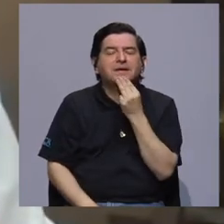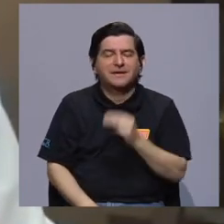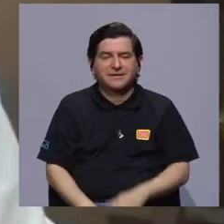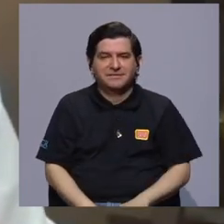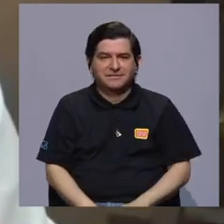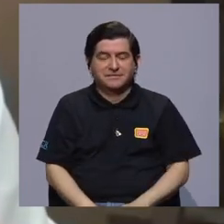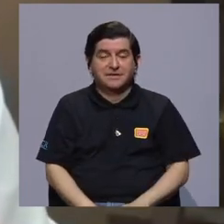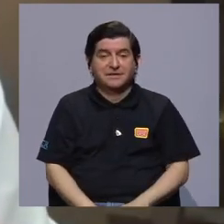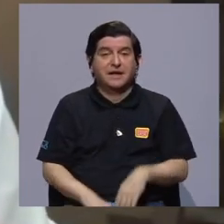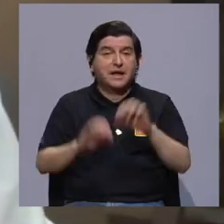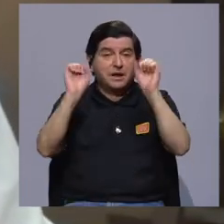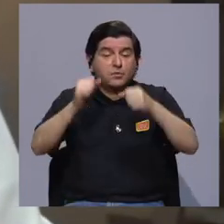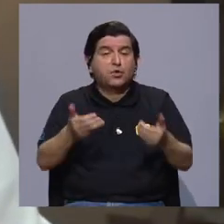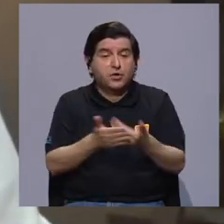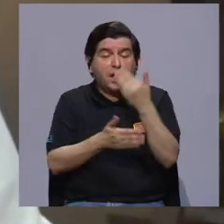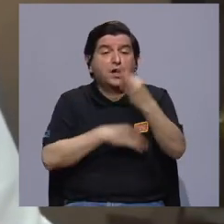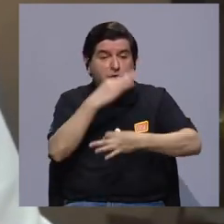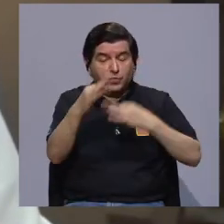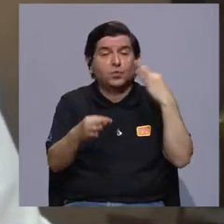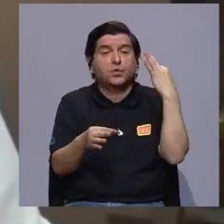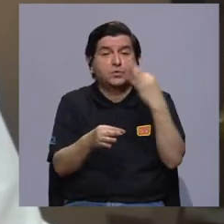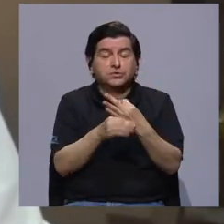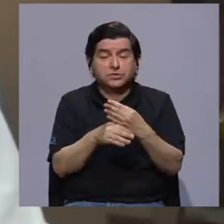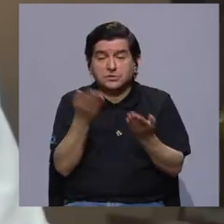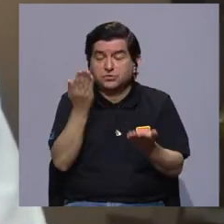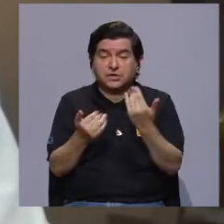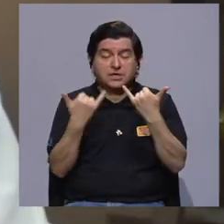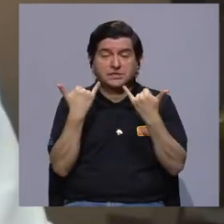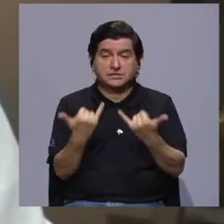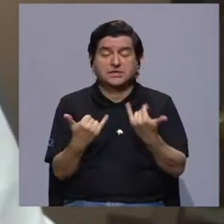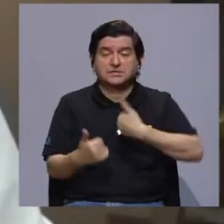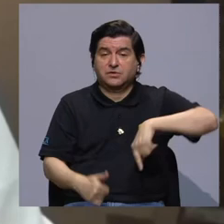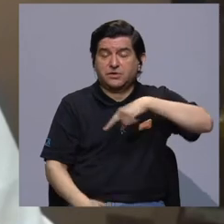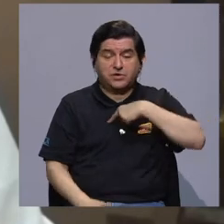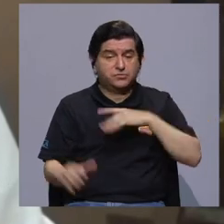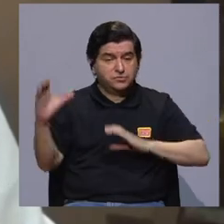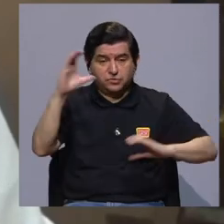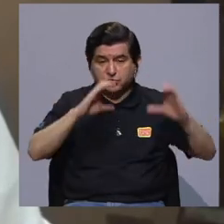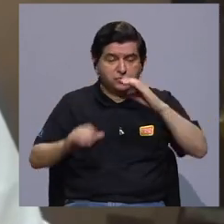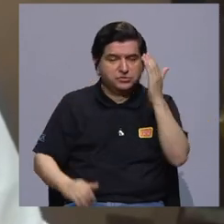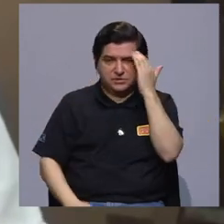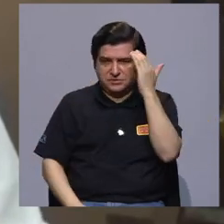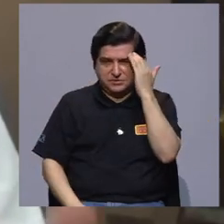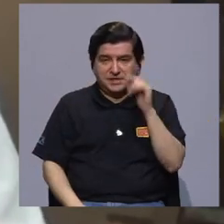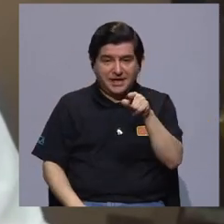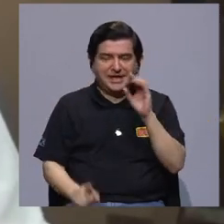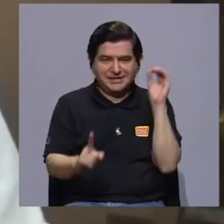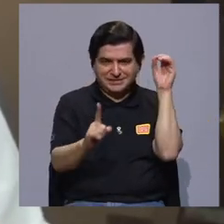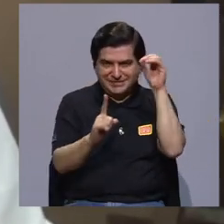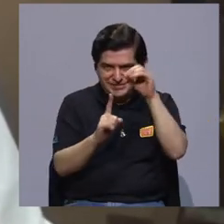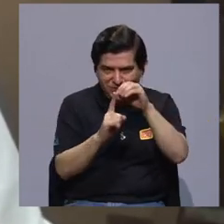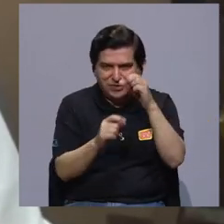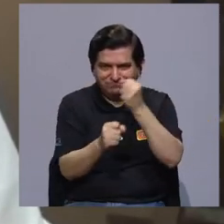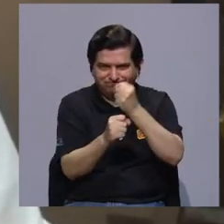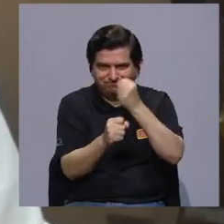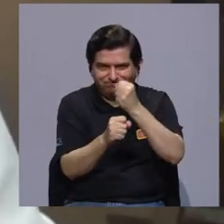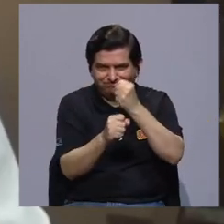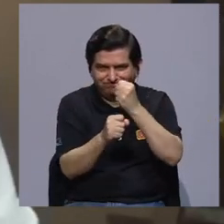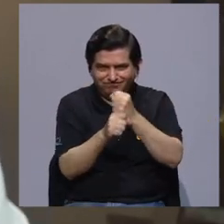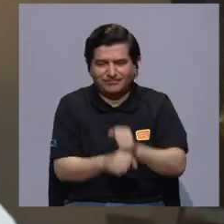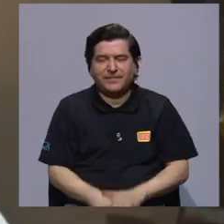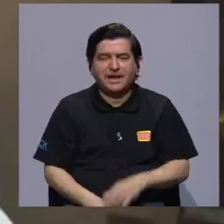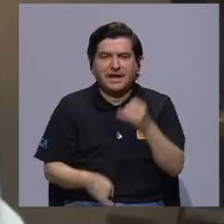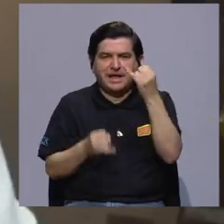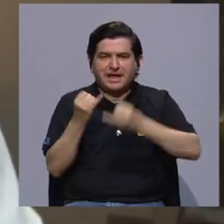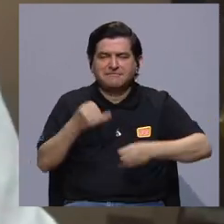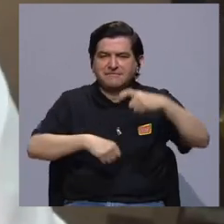abejas, que incluso podrían ser nuevas especies desconocidas aún para la ciencia. Ese es un objetivo en el cual estamos trabajando